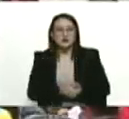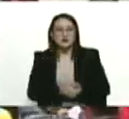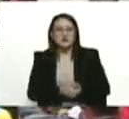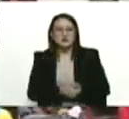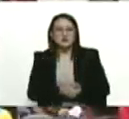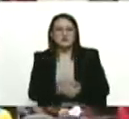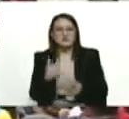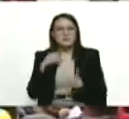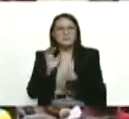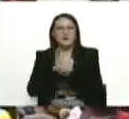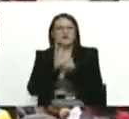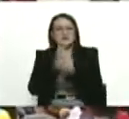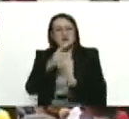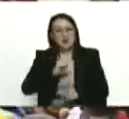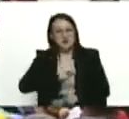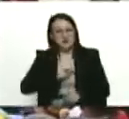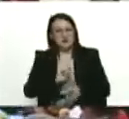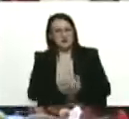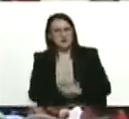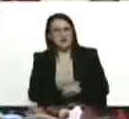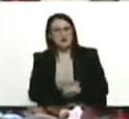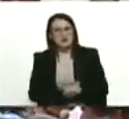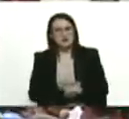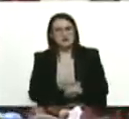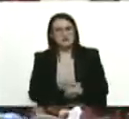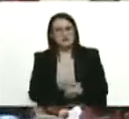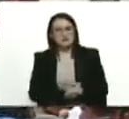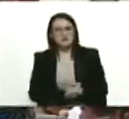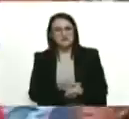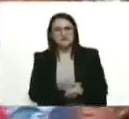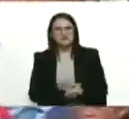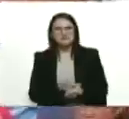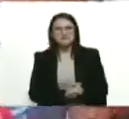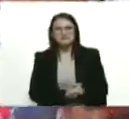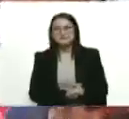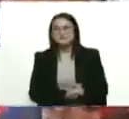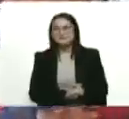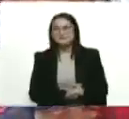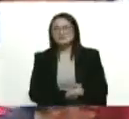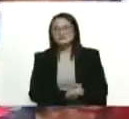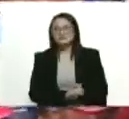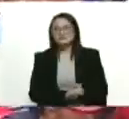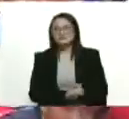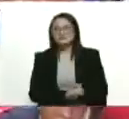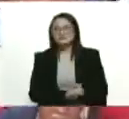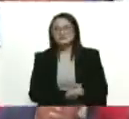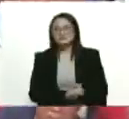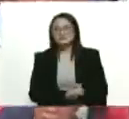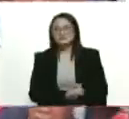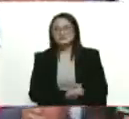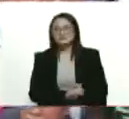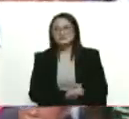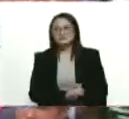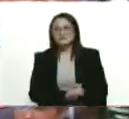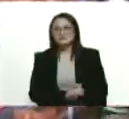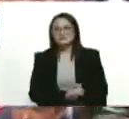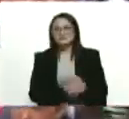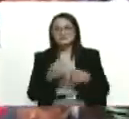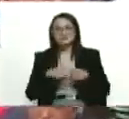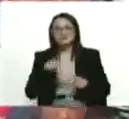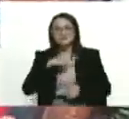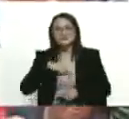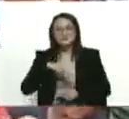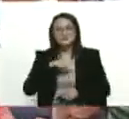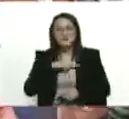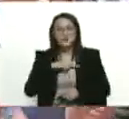me persiguen. Es la misma gente, compañero. Yo sé que ustedes no se dejan engañar, pero nosotros estamos